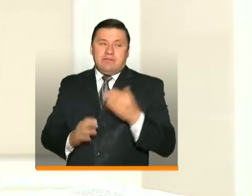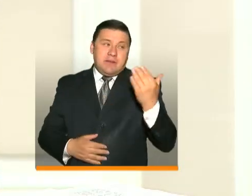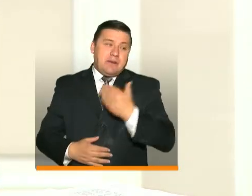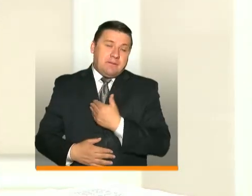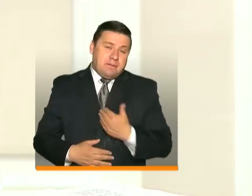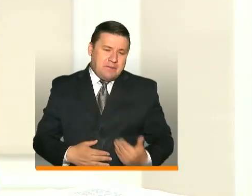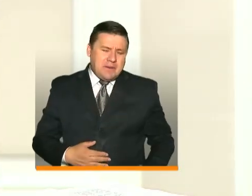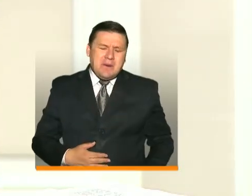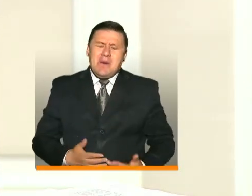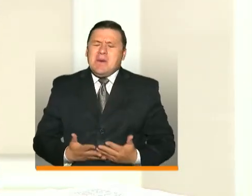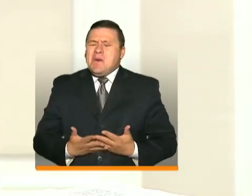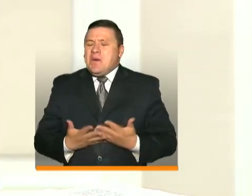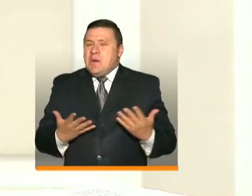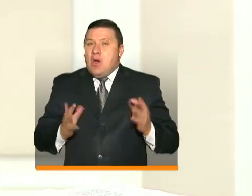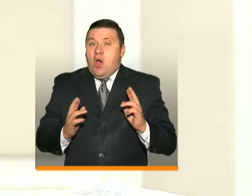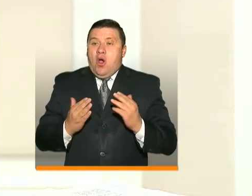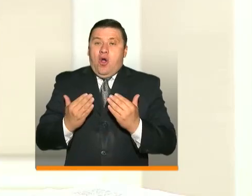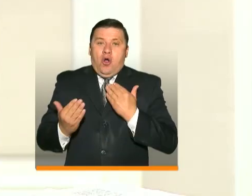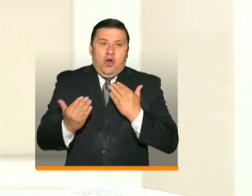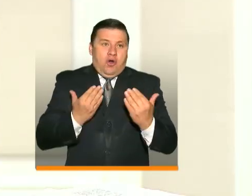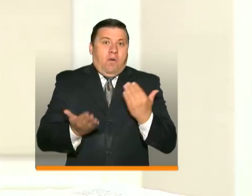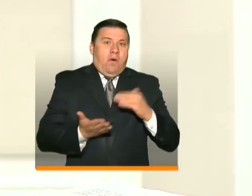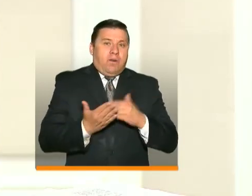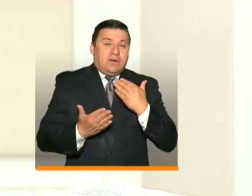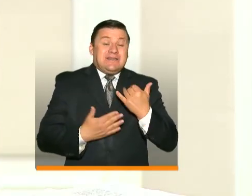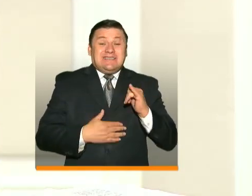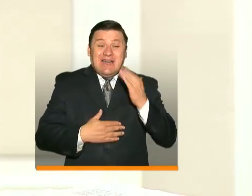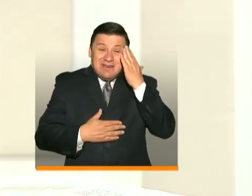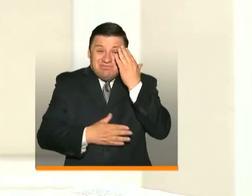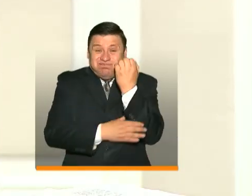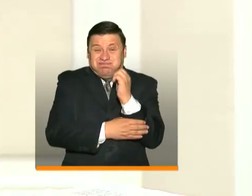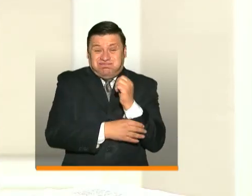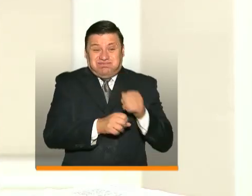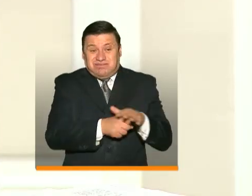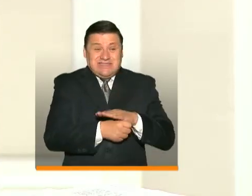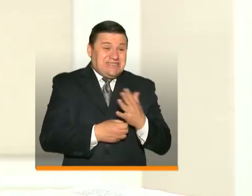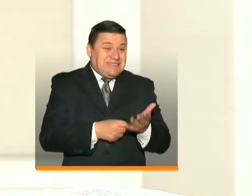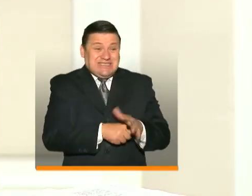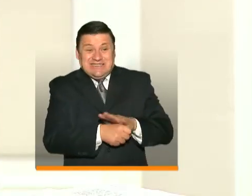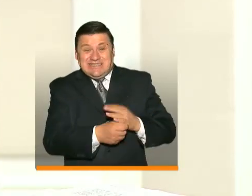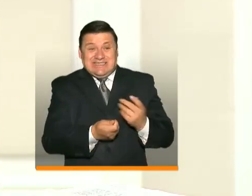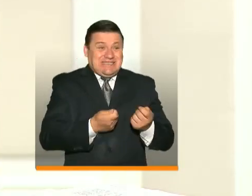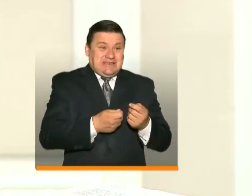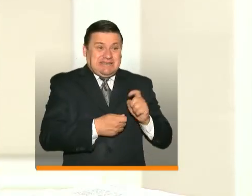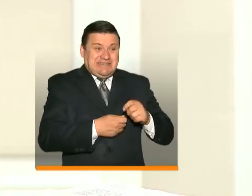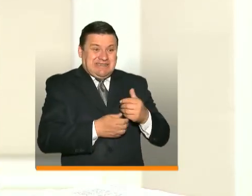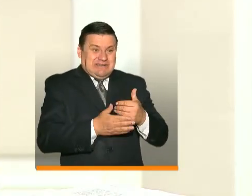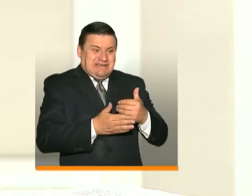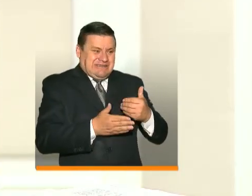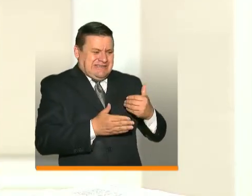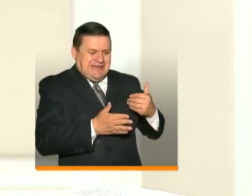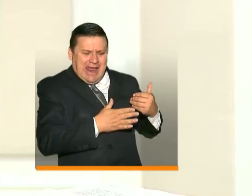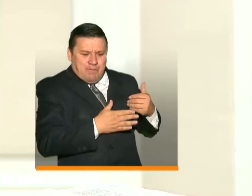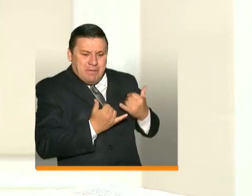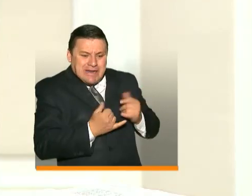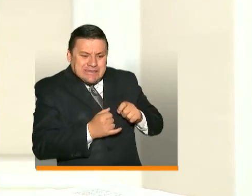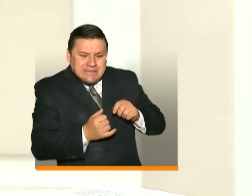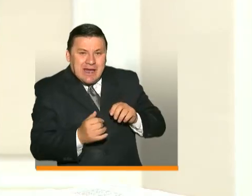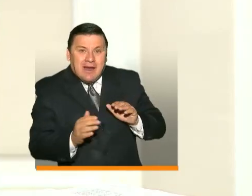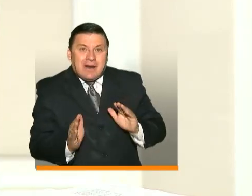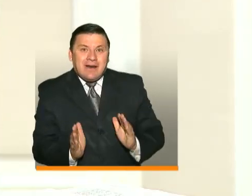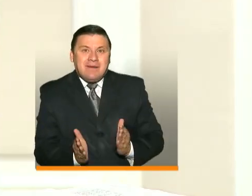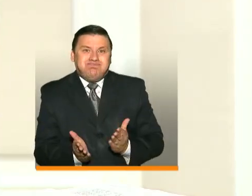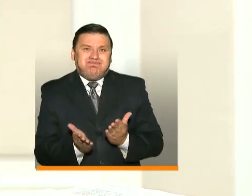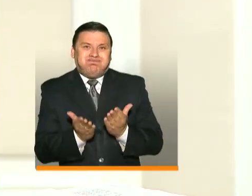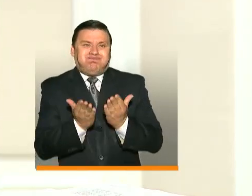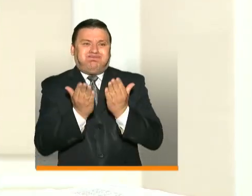presidente, que tenemos mucha confianza en que pasada esta crisis del COVID viene una recuperación a fondo, porque lo más